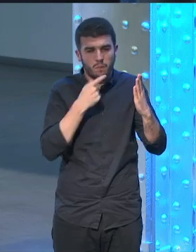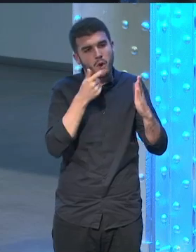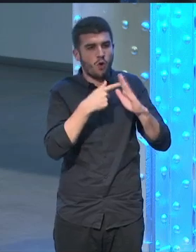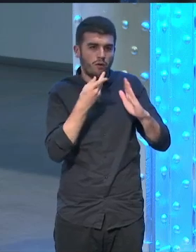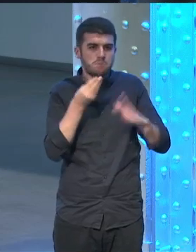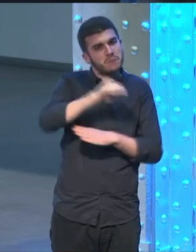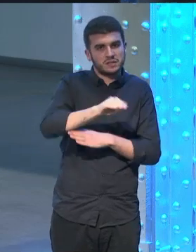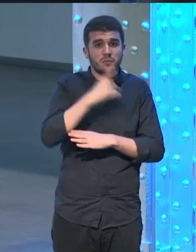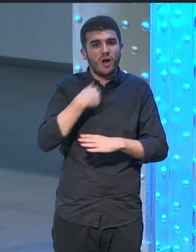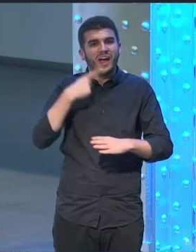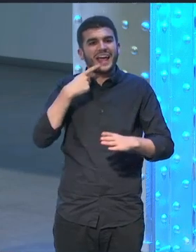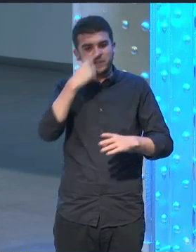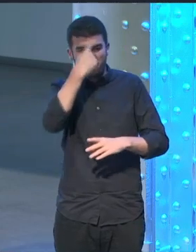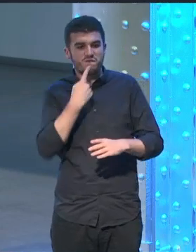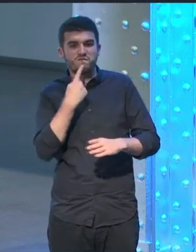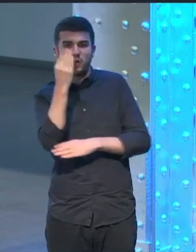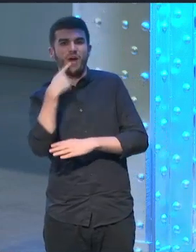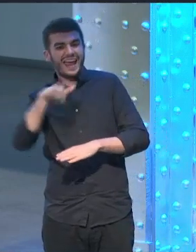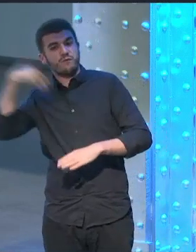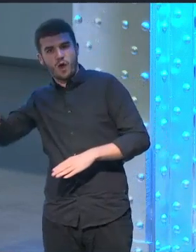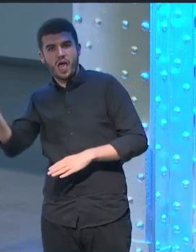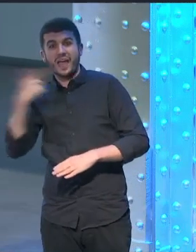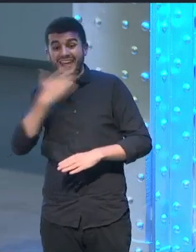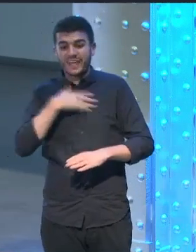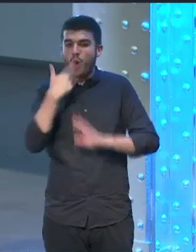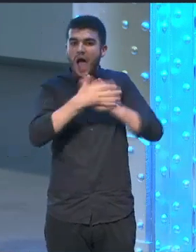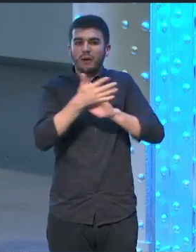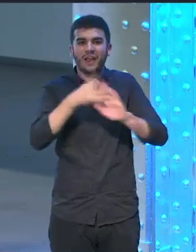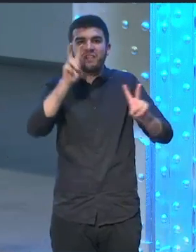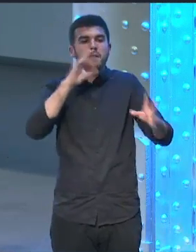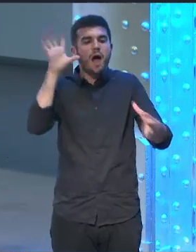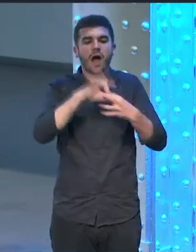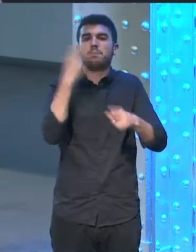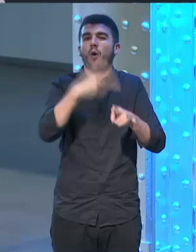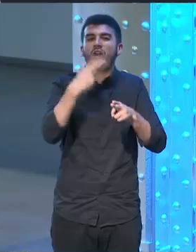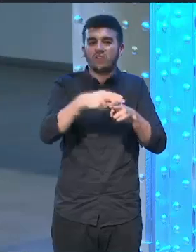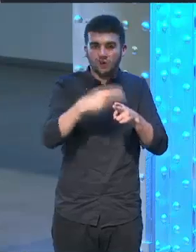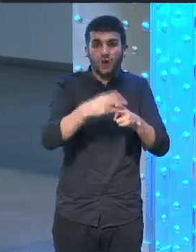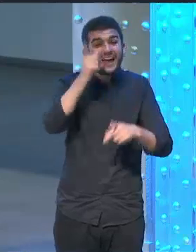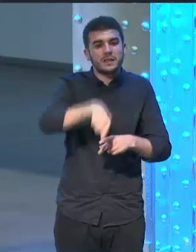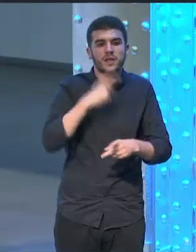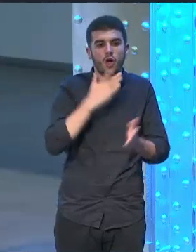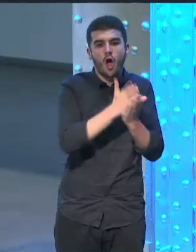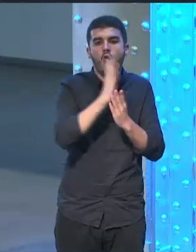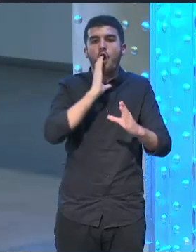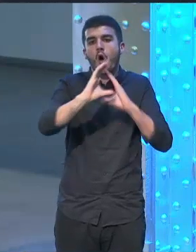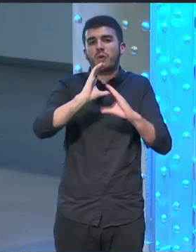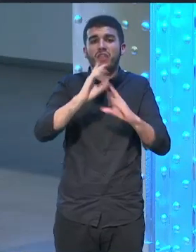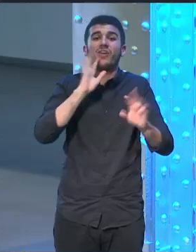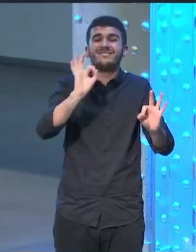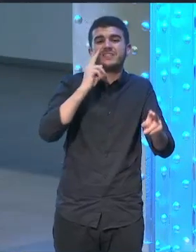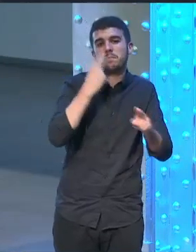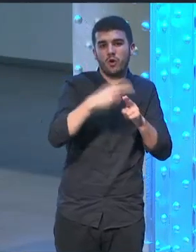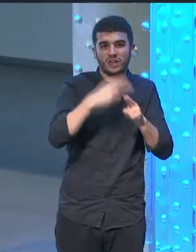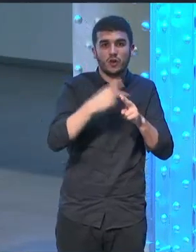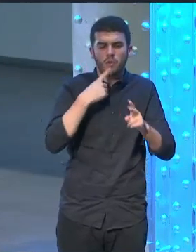más externa y voy a ser casi la persona que hable más a nivel político, ¿no? Político y de comunicación política basada